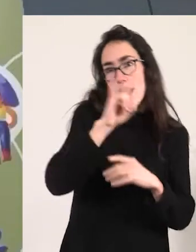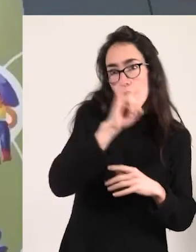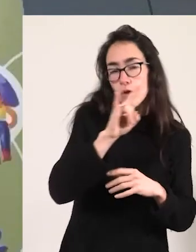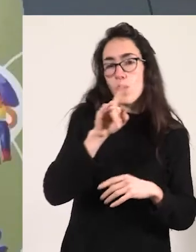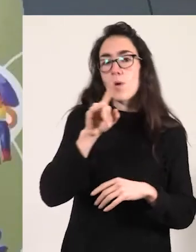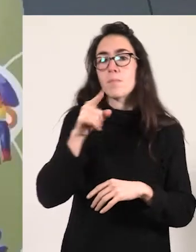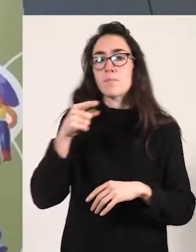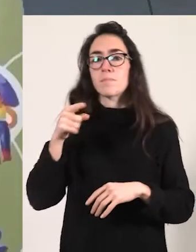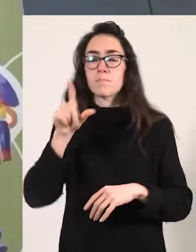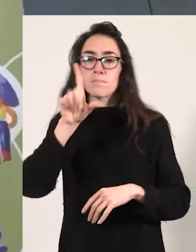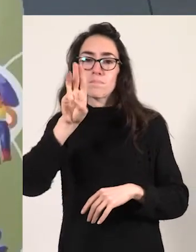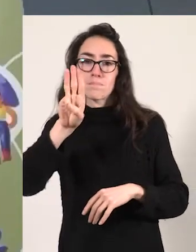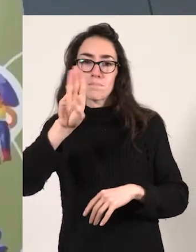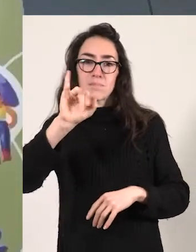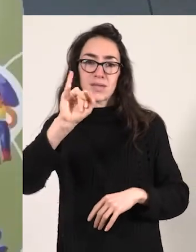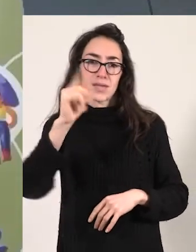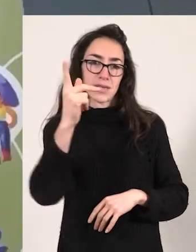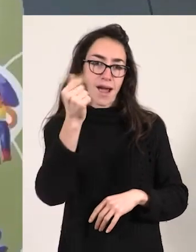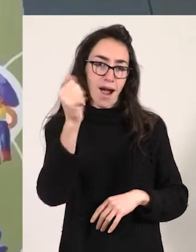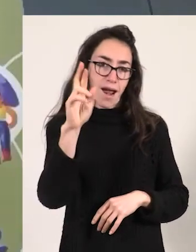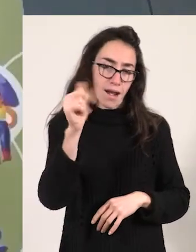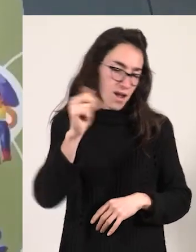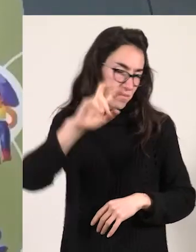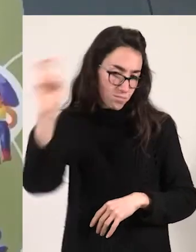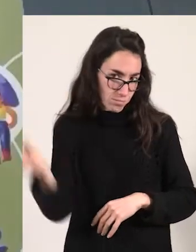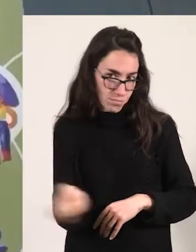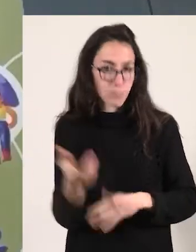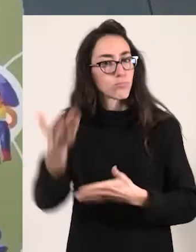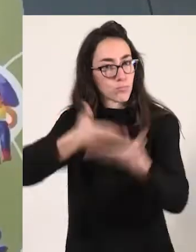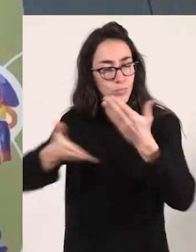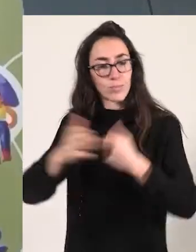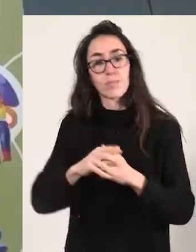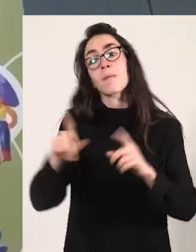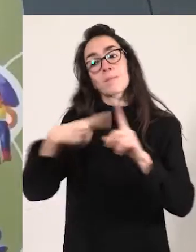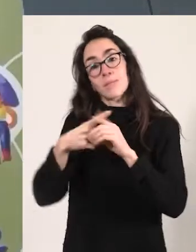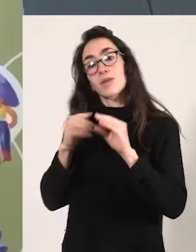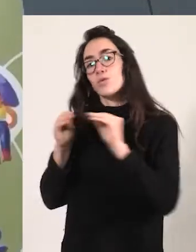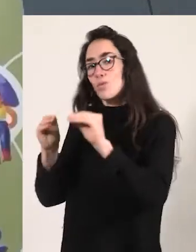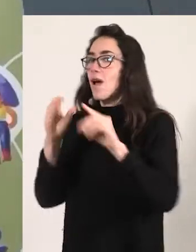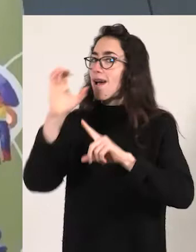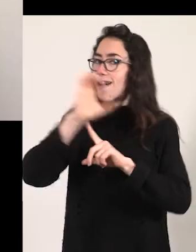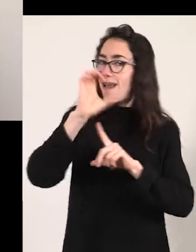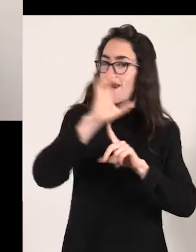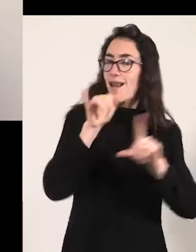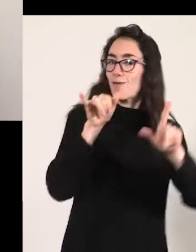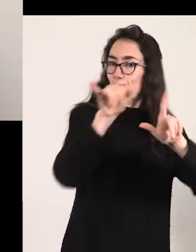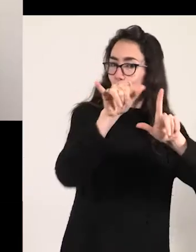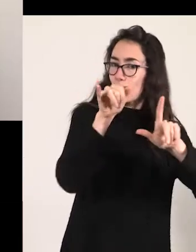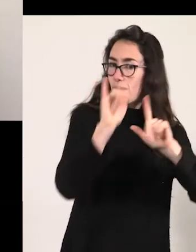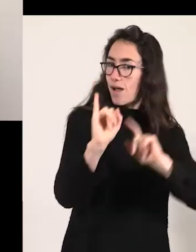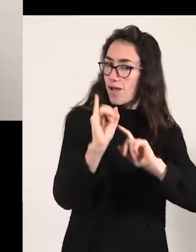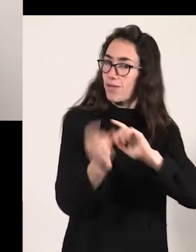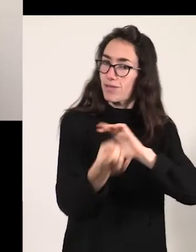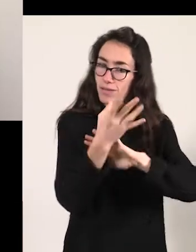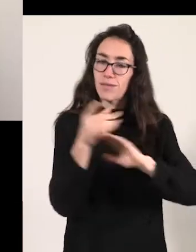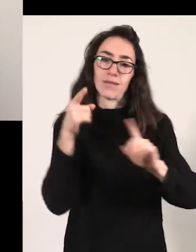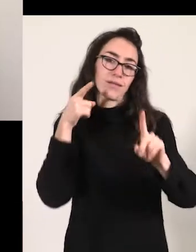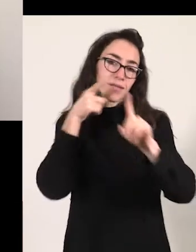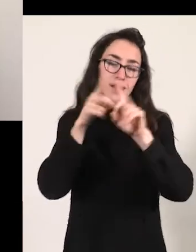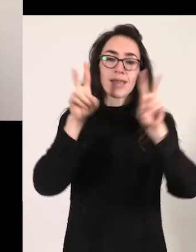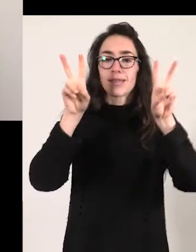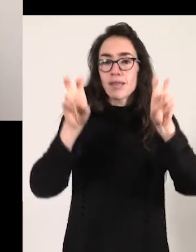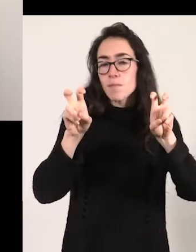Afroféminas, Mundo Negro, Pícara, etc. Además, cuenta con un canal en YouTube, base de su investigación